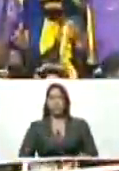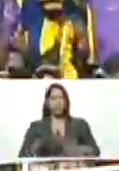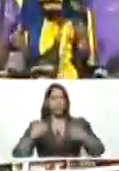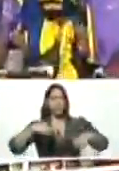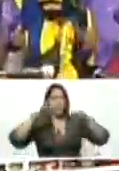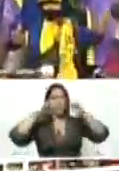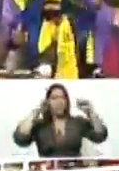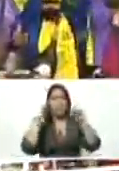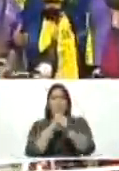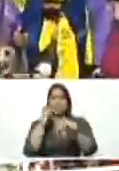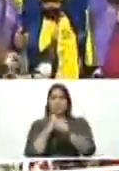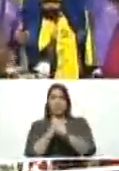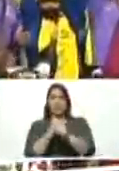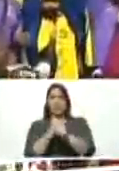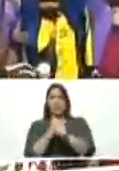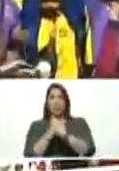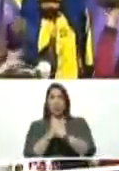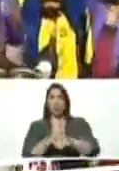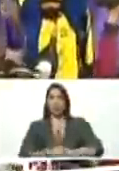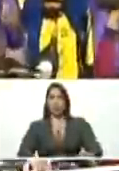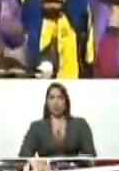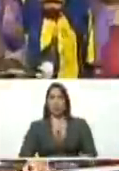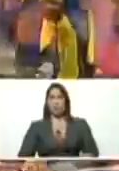a los trabajadores a domicilio